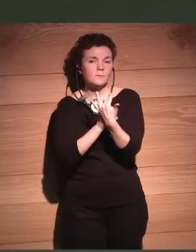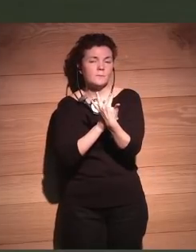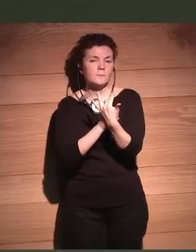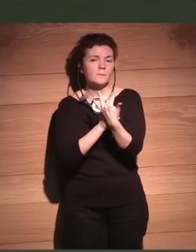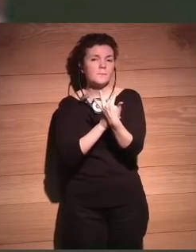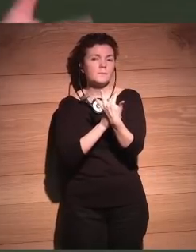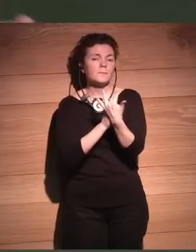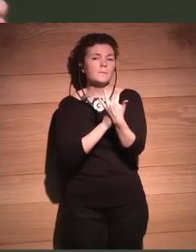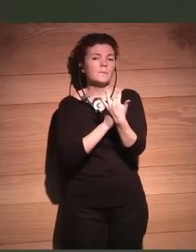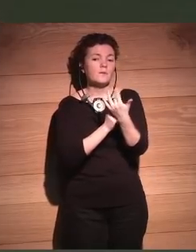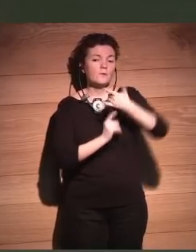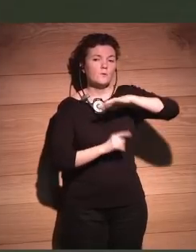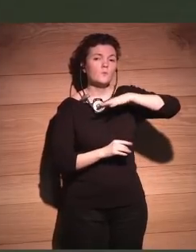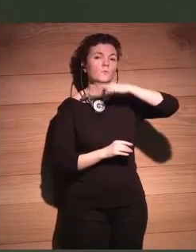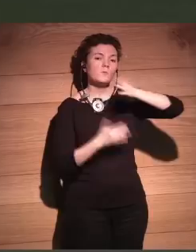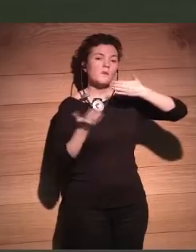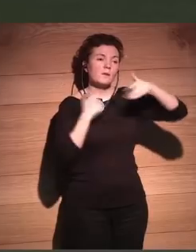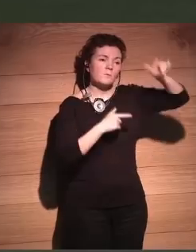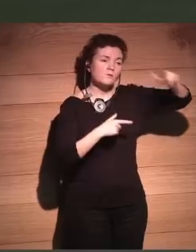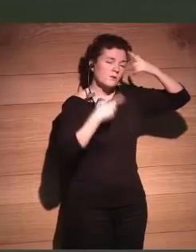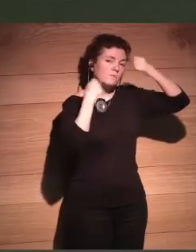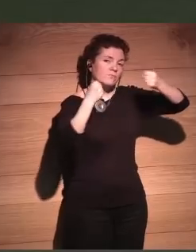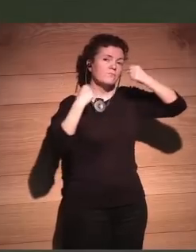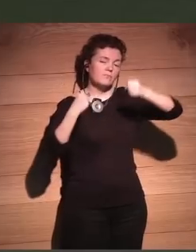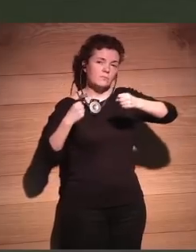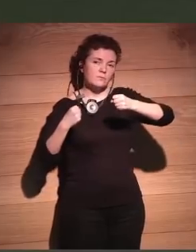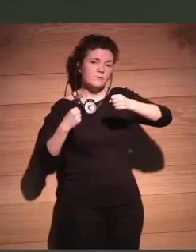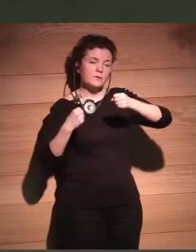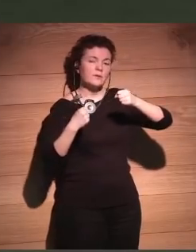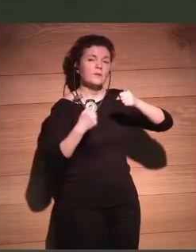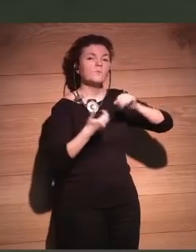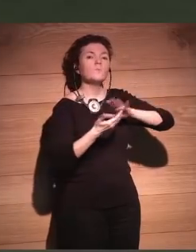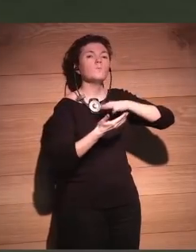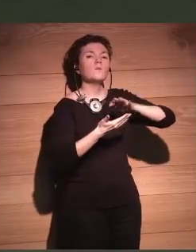que podemos hablar con los expertos acerca de,